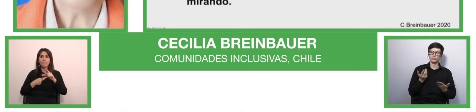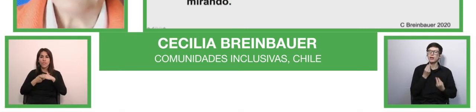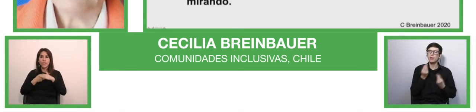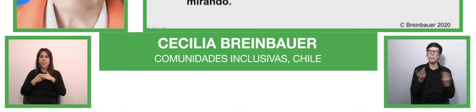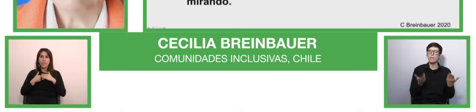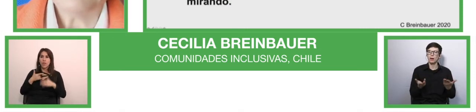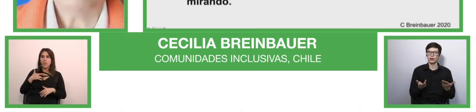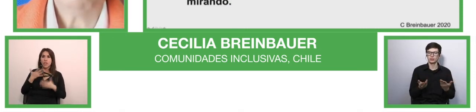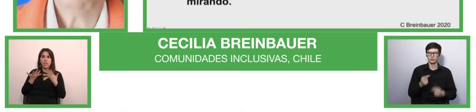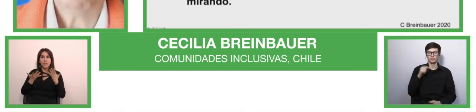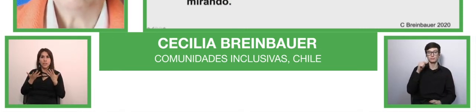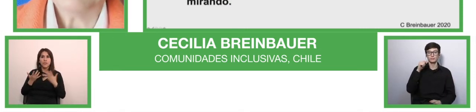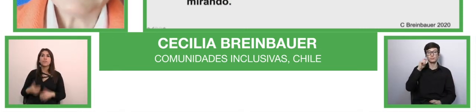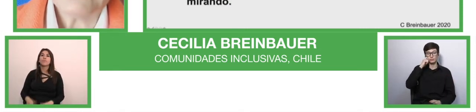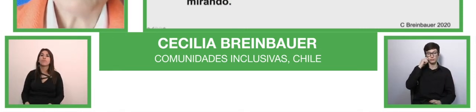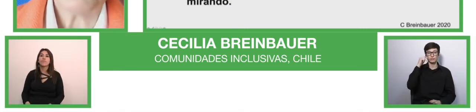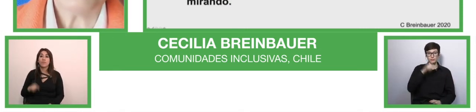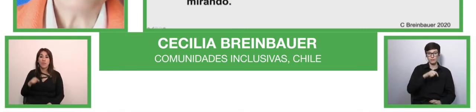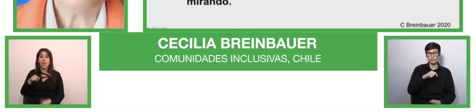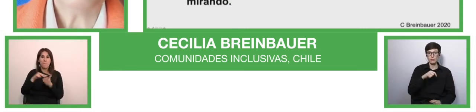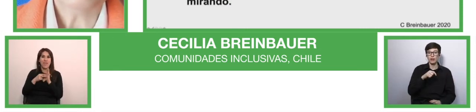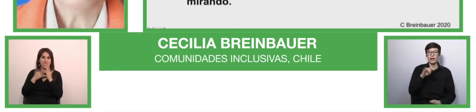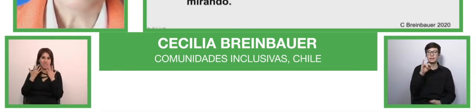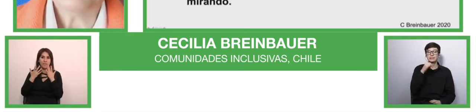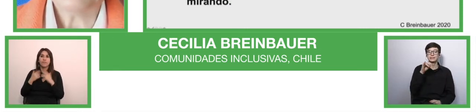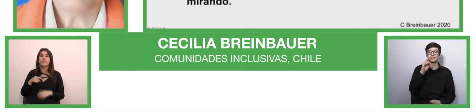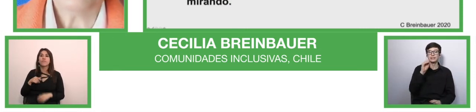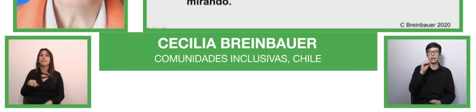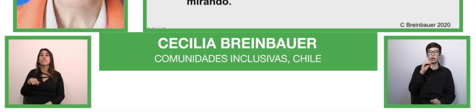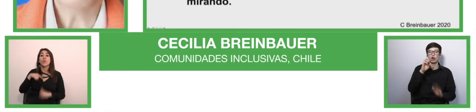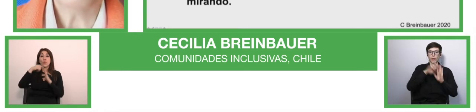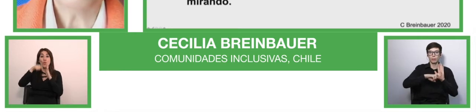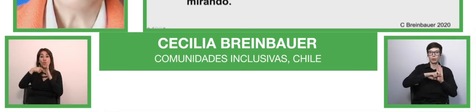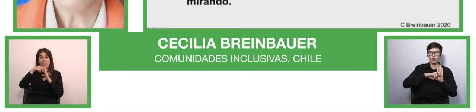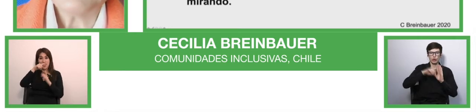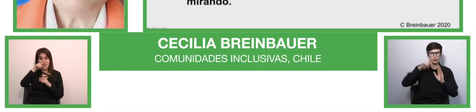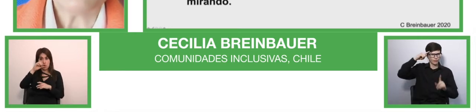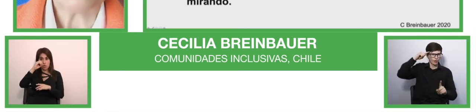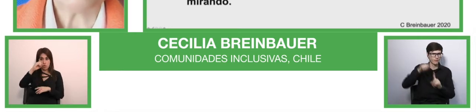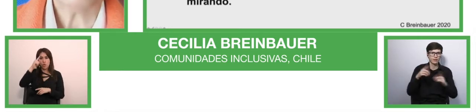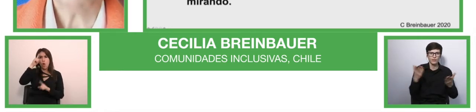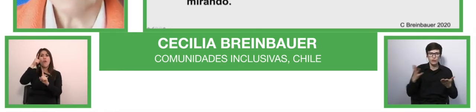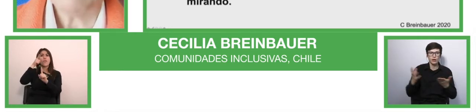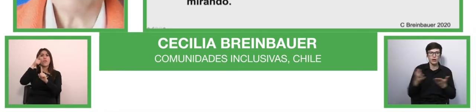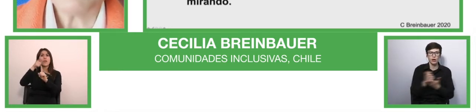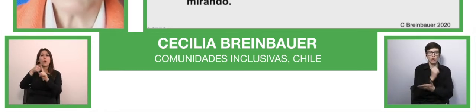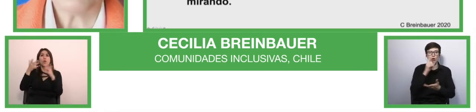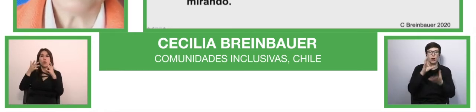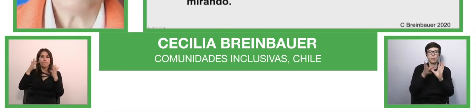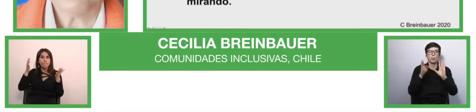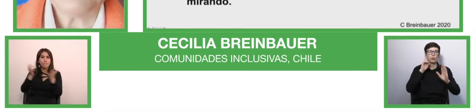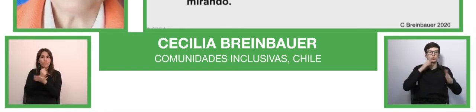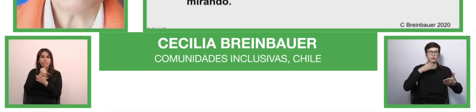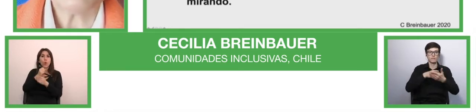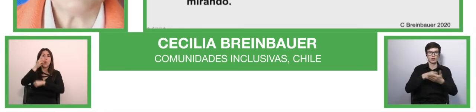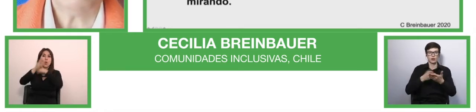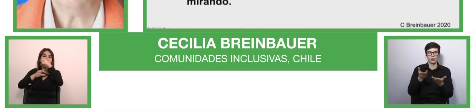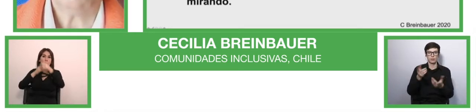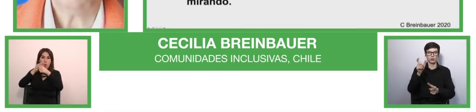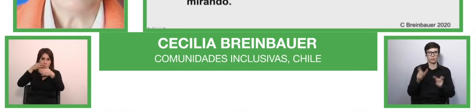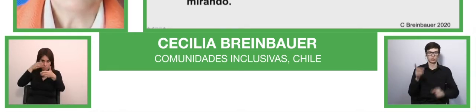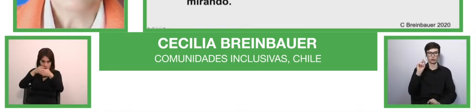la misión loable de ser o project es crear un mundo sin barreras para las personas con